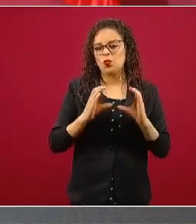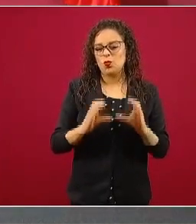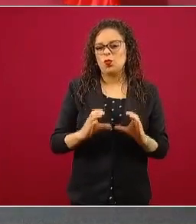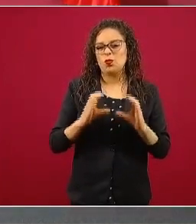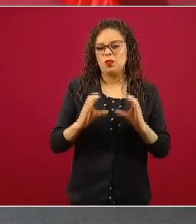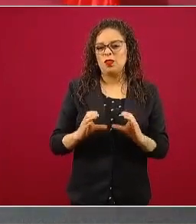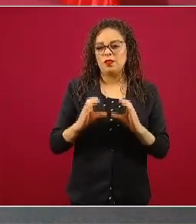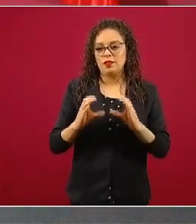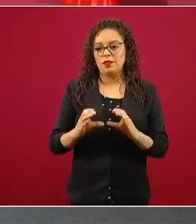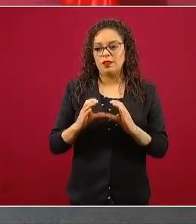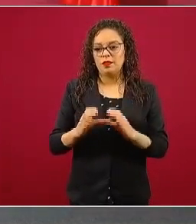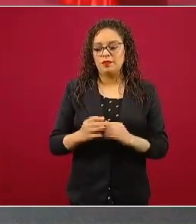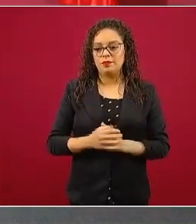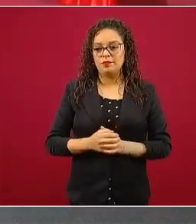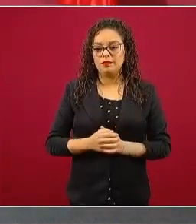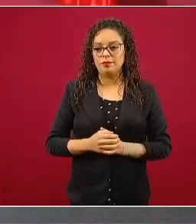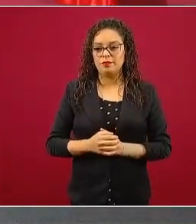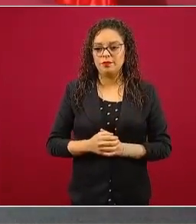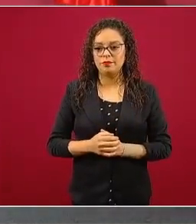a